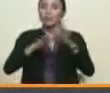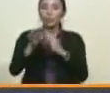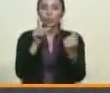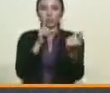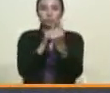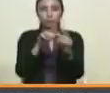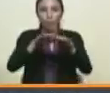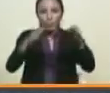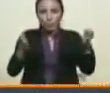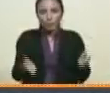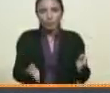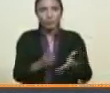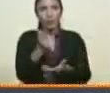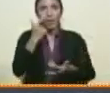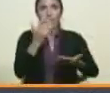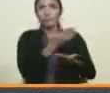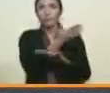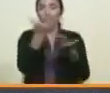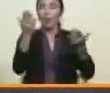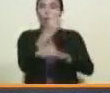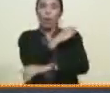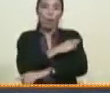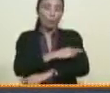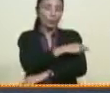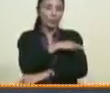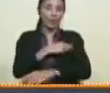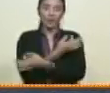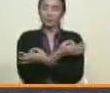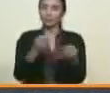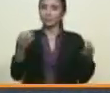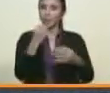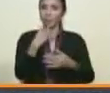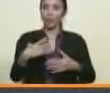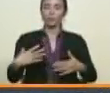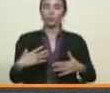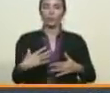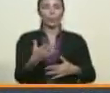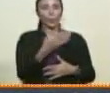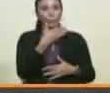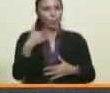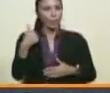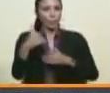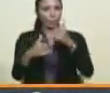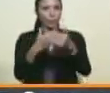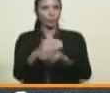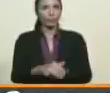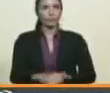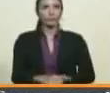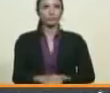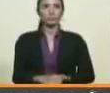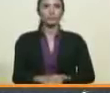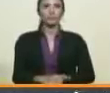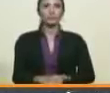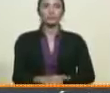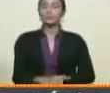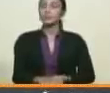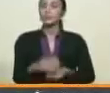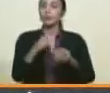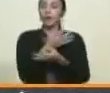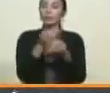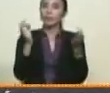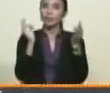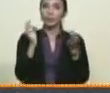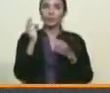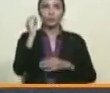hospital del primer mundo vez de lo mejor que se pueda construir construido con calidad